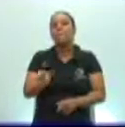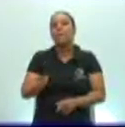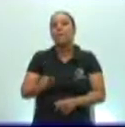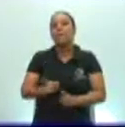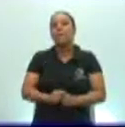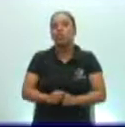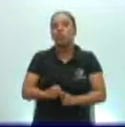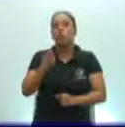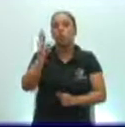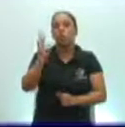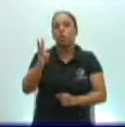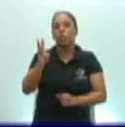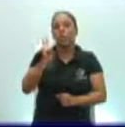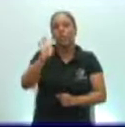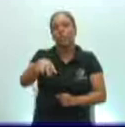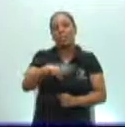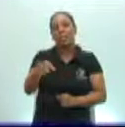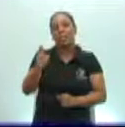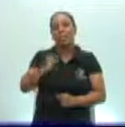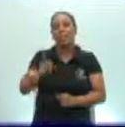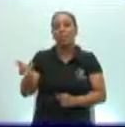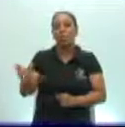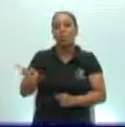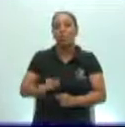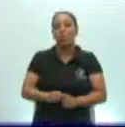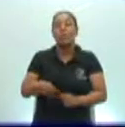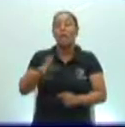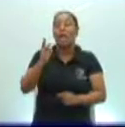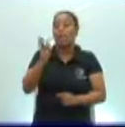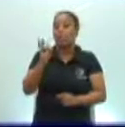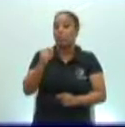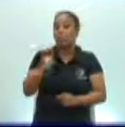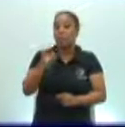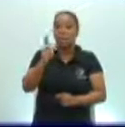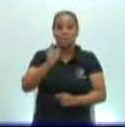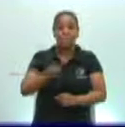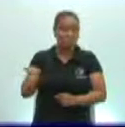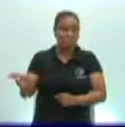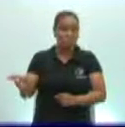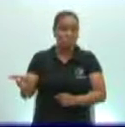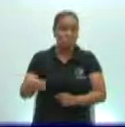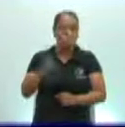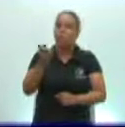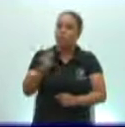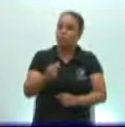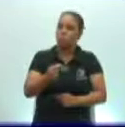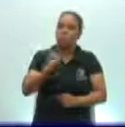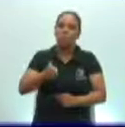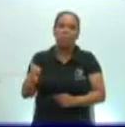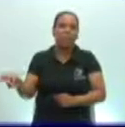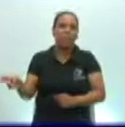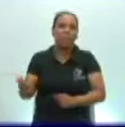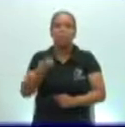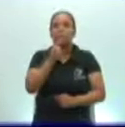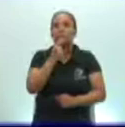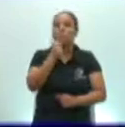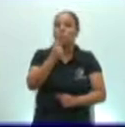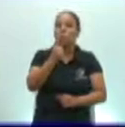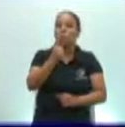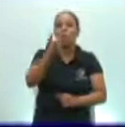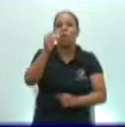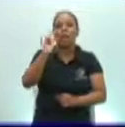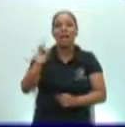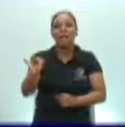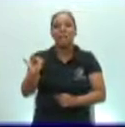de la tabla periódica. El periodo, el número del periodo, que puede ir desde el 1 hasta el 7 y se representa con